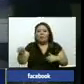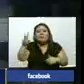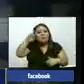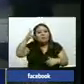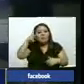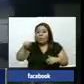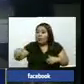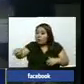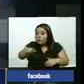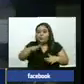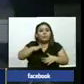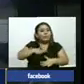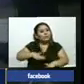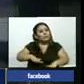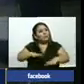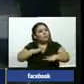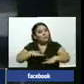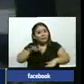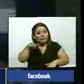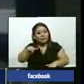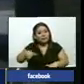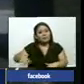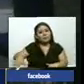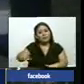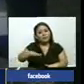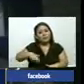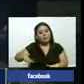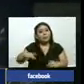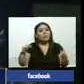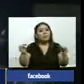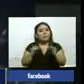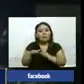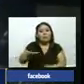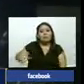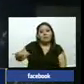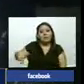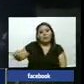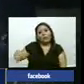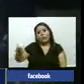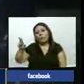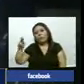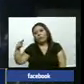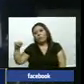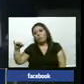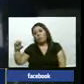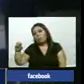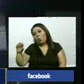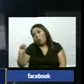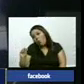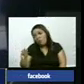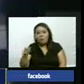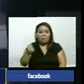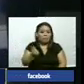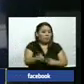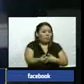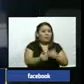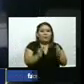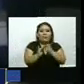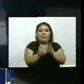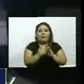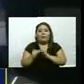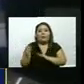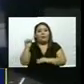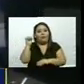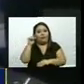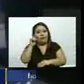la ciudadanía de este municipio y tanto del cantón La Unión como de población aledaña que es donde prácticamente